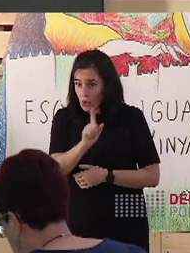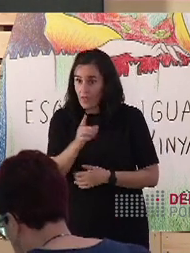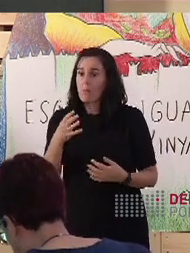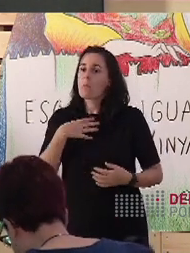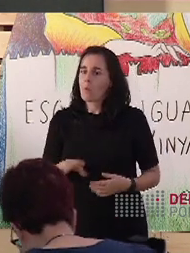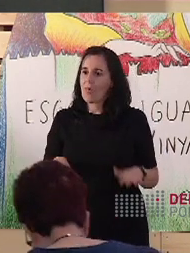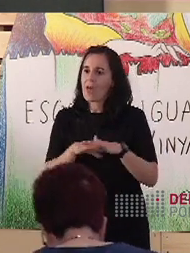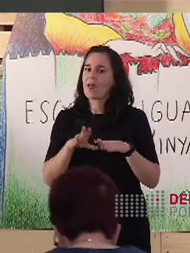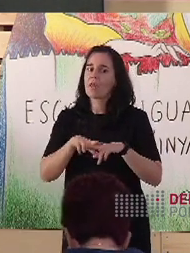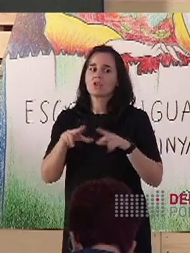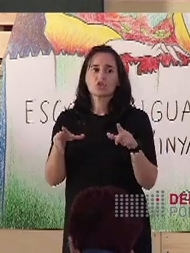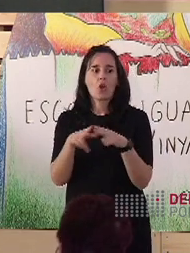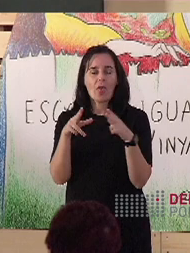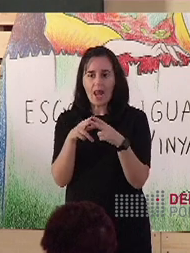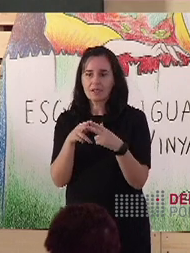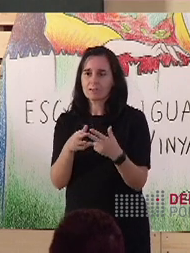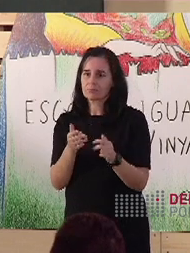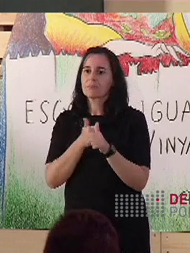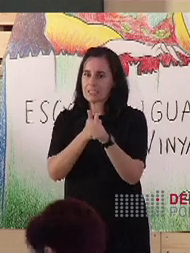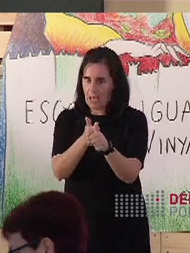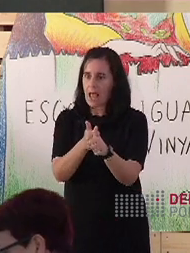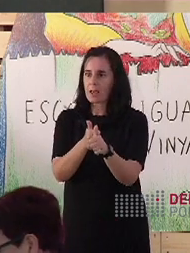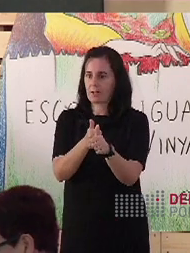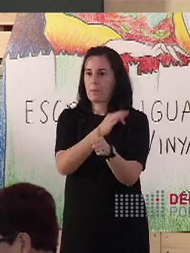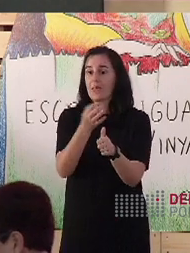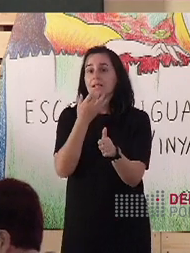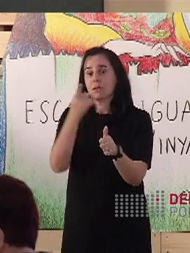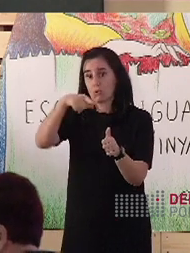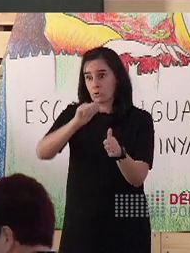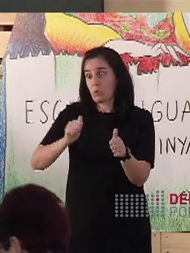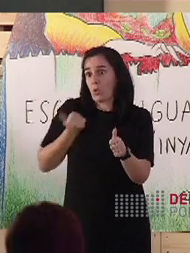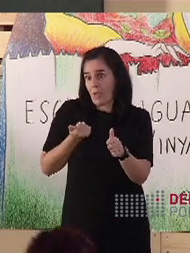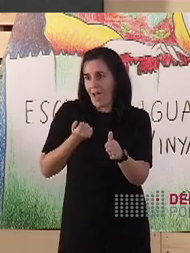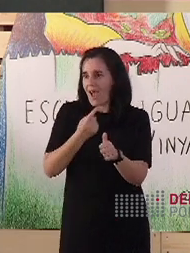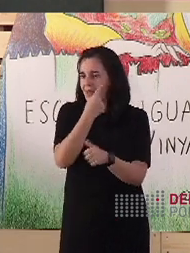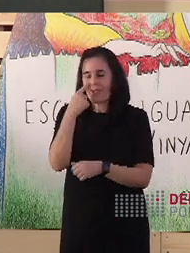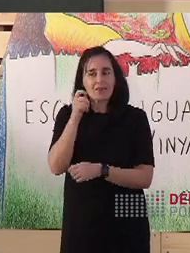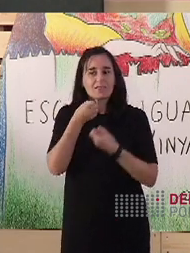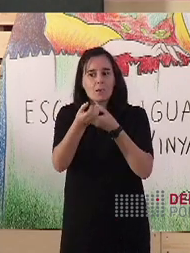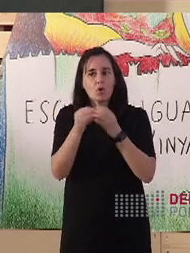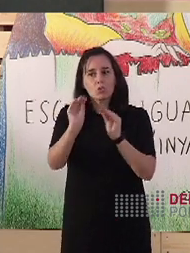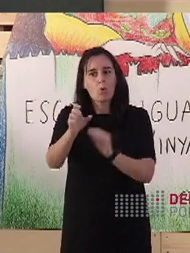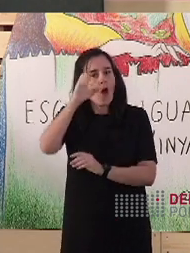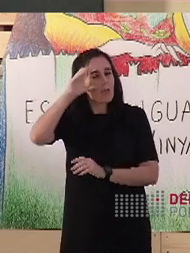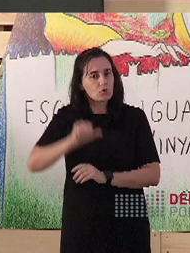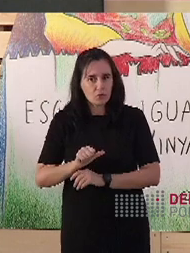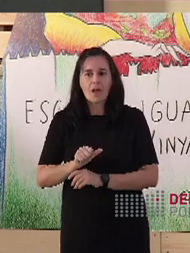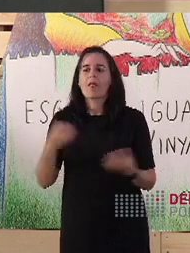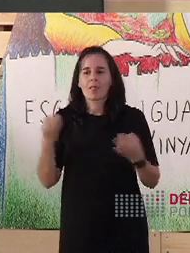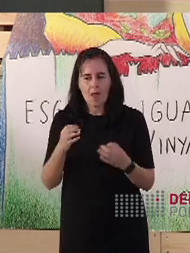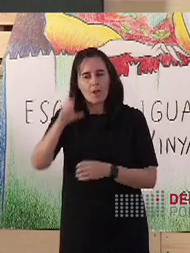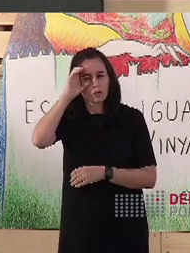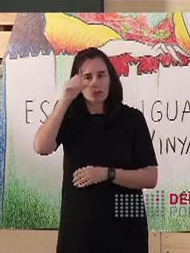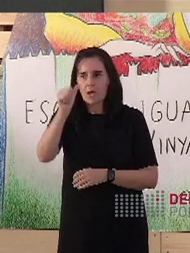y, desde luego, si tenéis la oportunidad de escuchar sus testimonios, debéis hacerlo en vivo porque a nosotras, por lo menos a nosotras, escuchar a Amelia Tiganus